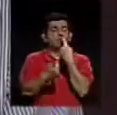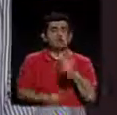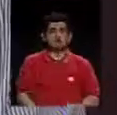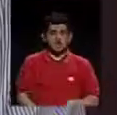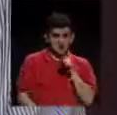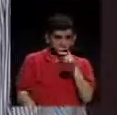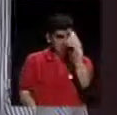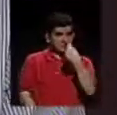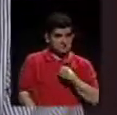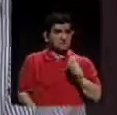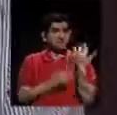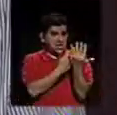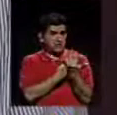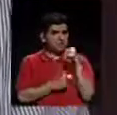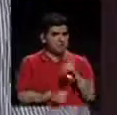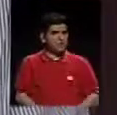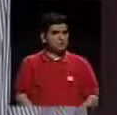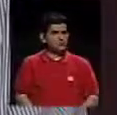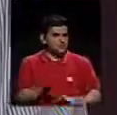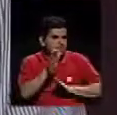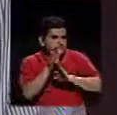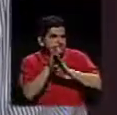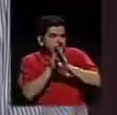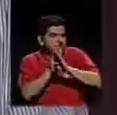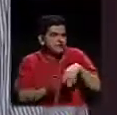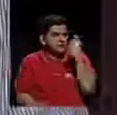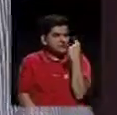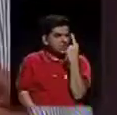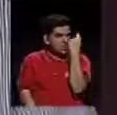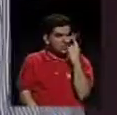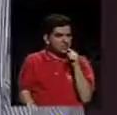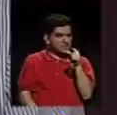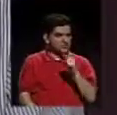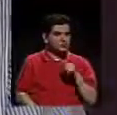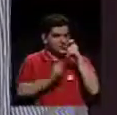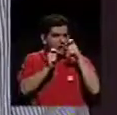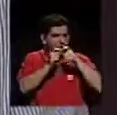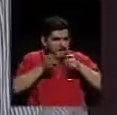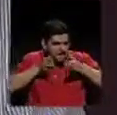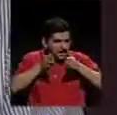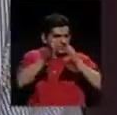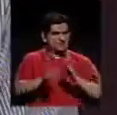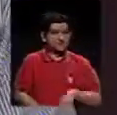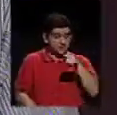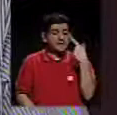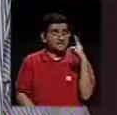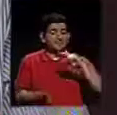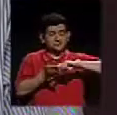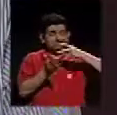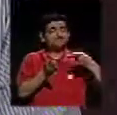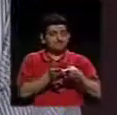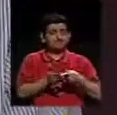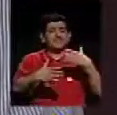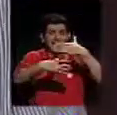ese perfil yo esperaría que su línea de desarrollo interpretativo vaya en esta o en aquella dirección. Y ahí hay un peligro, ¿verdad?, cuando